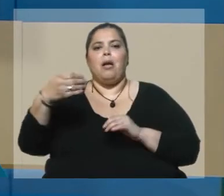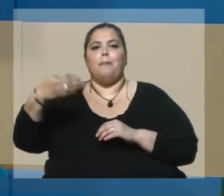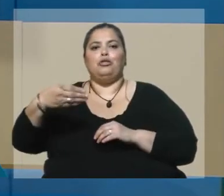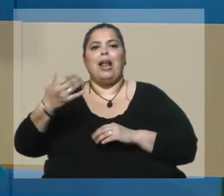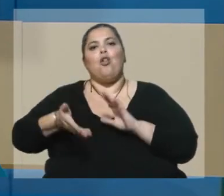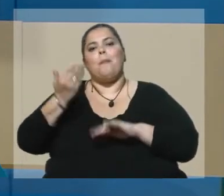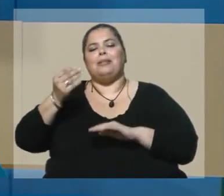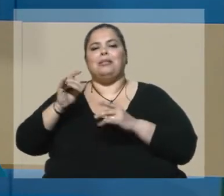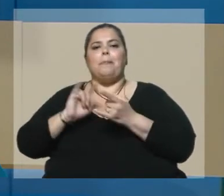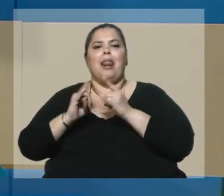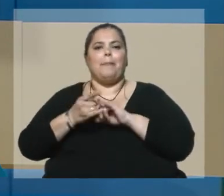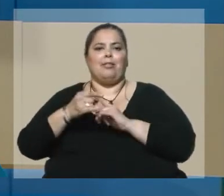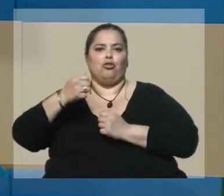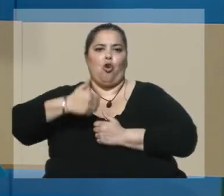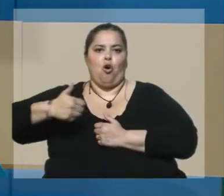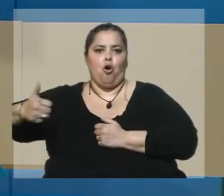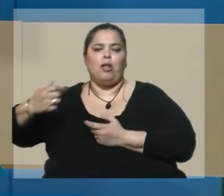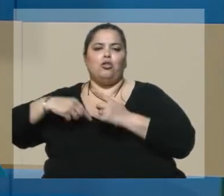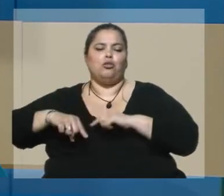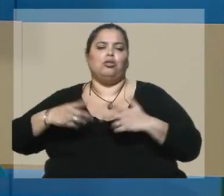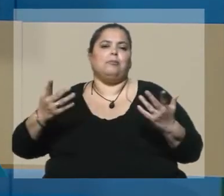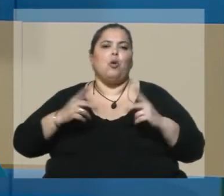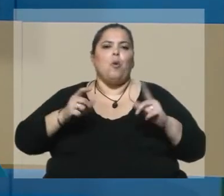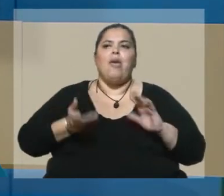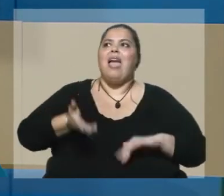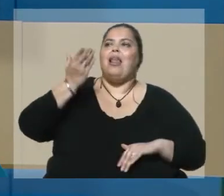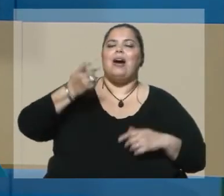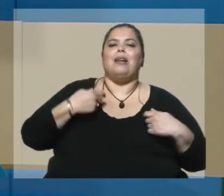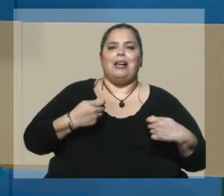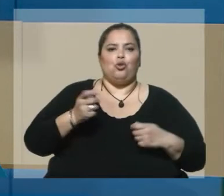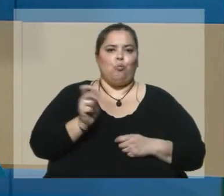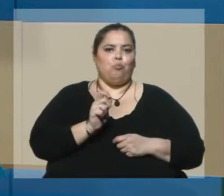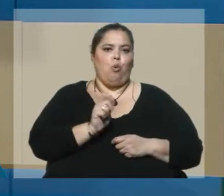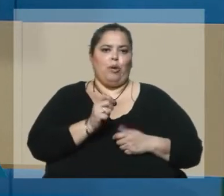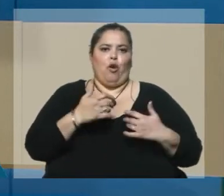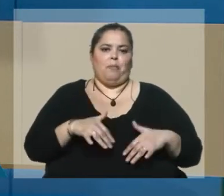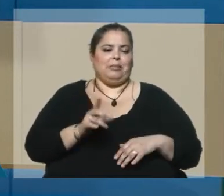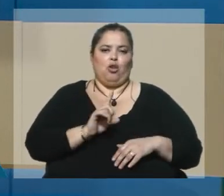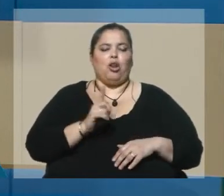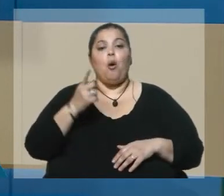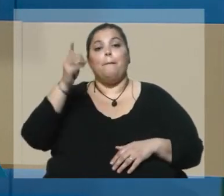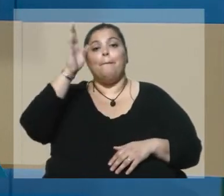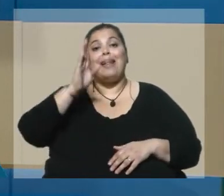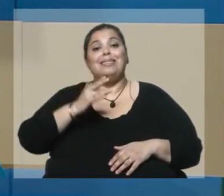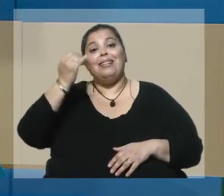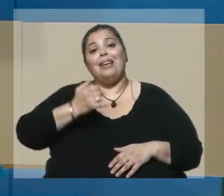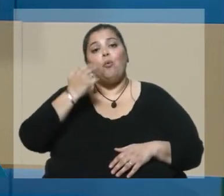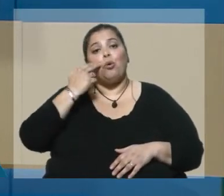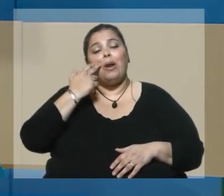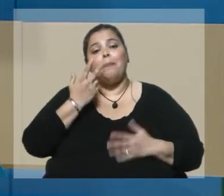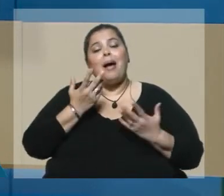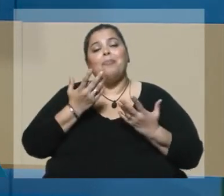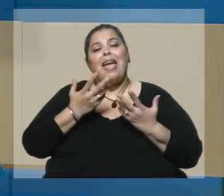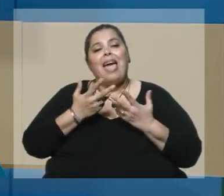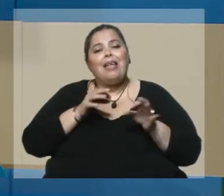su voluntad de hacer de Elevar mucho el gasto público Brasil Quizá lo que tiene es un problema más estructural de